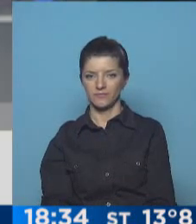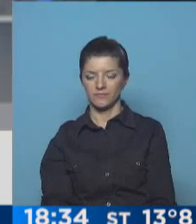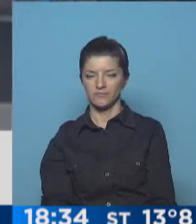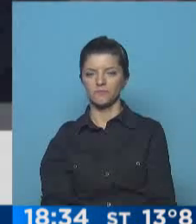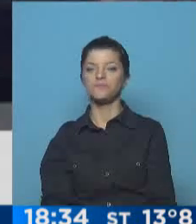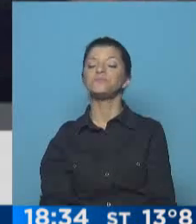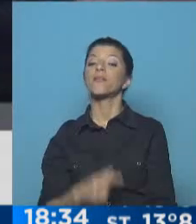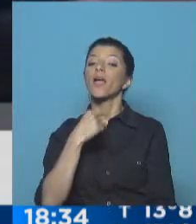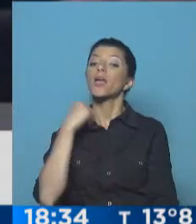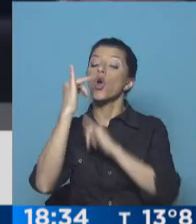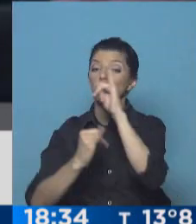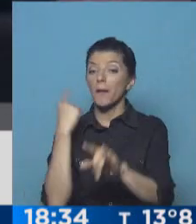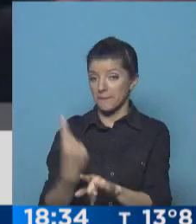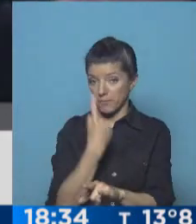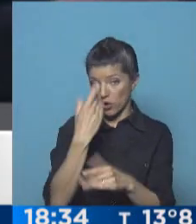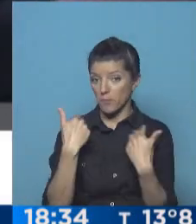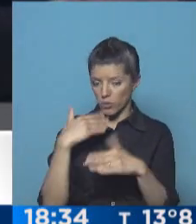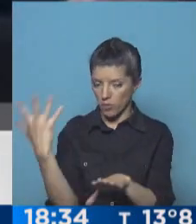primero de la posibilidad de hacerlo.